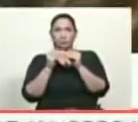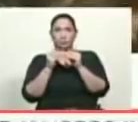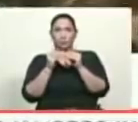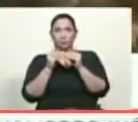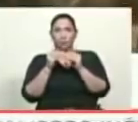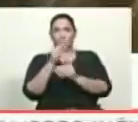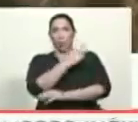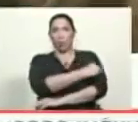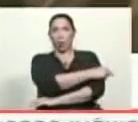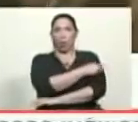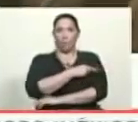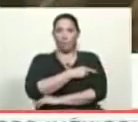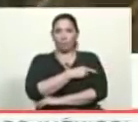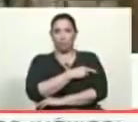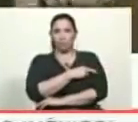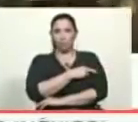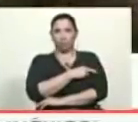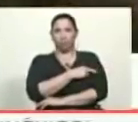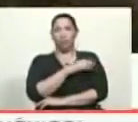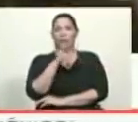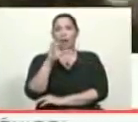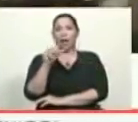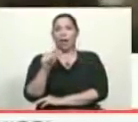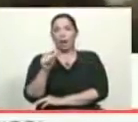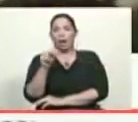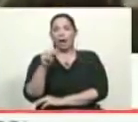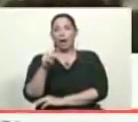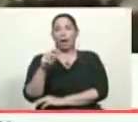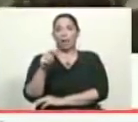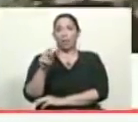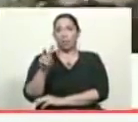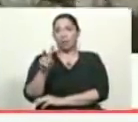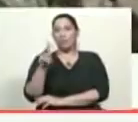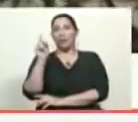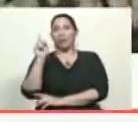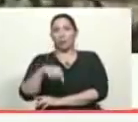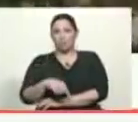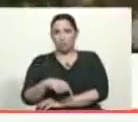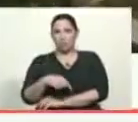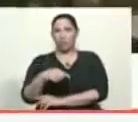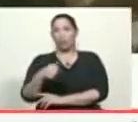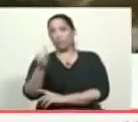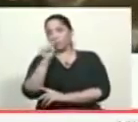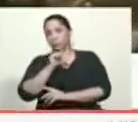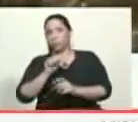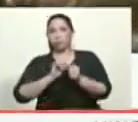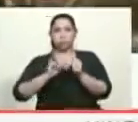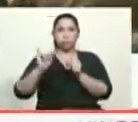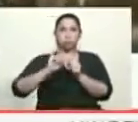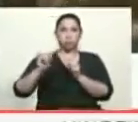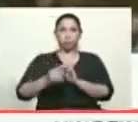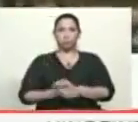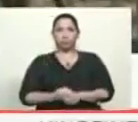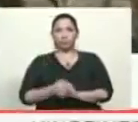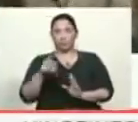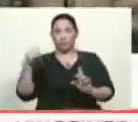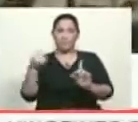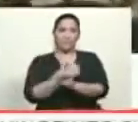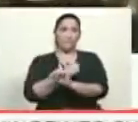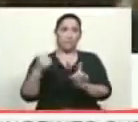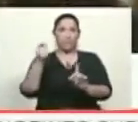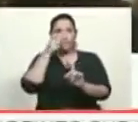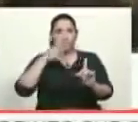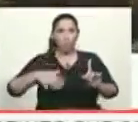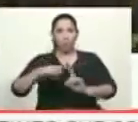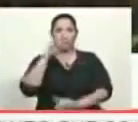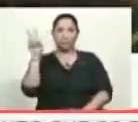Racetti, los servicios de CanTV, igualmente la hidrológica para el bombeo de agua. Pero fíjense, este ataque es al pueblo venezolano,